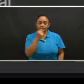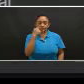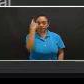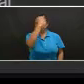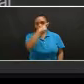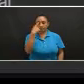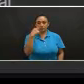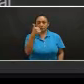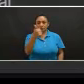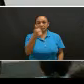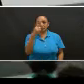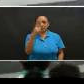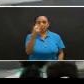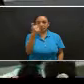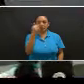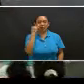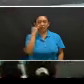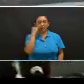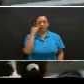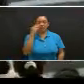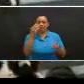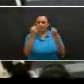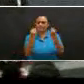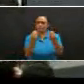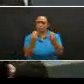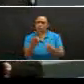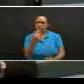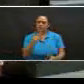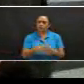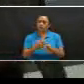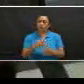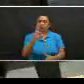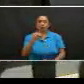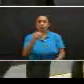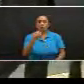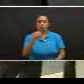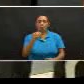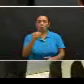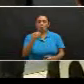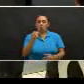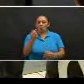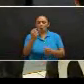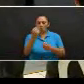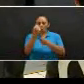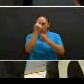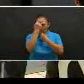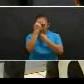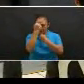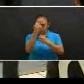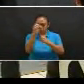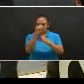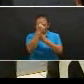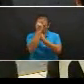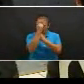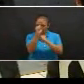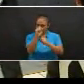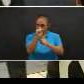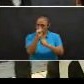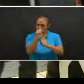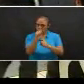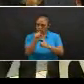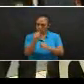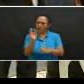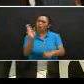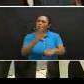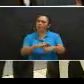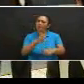muchas veces cuando nosotros no nos sujetamos a nuestras autoridades, lo más fácil es